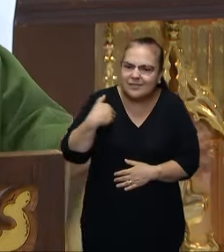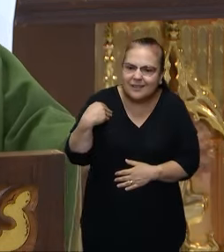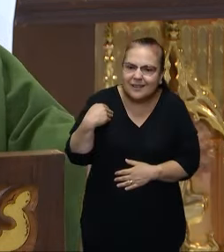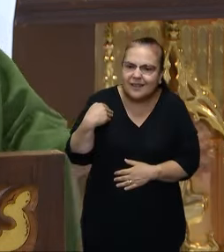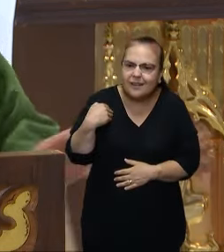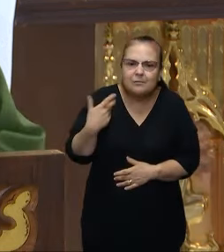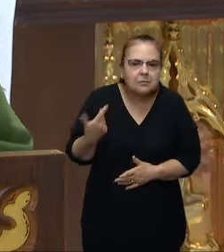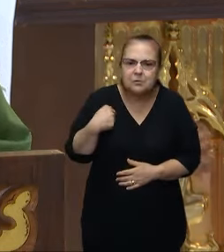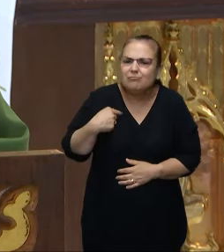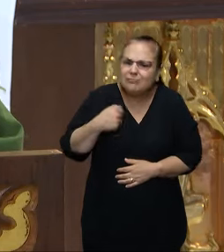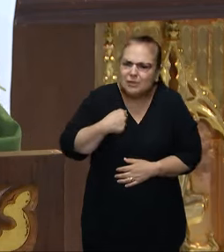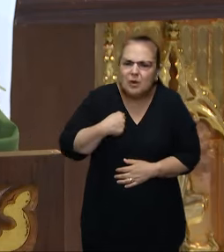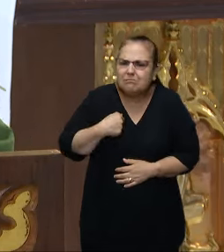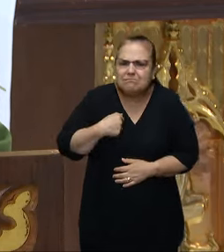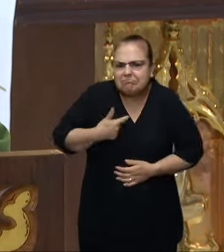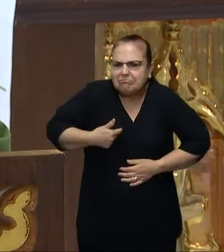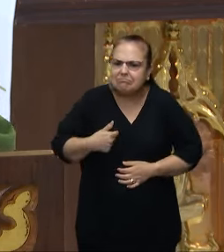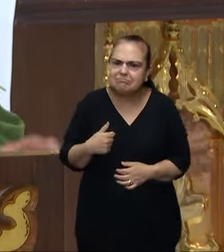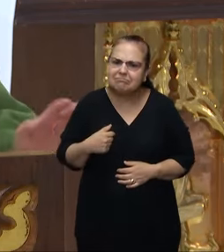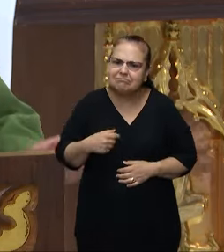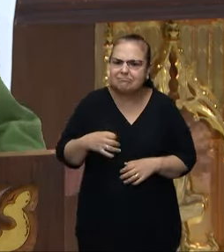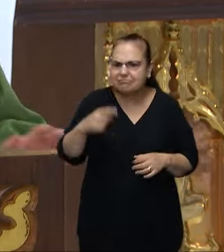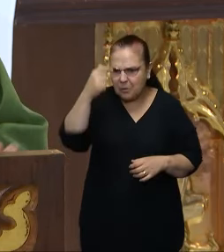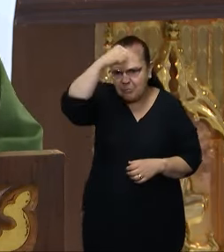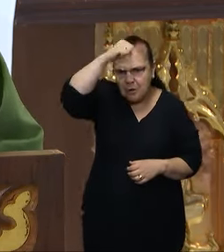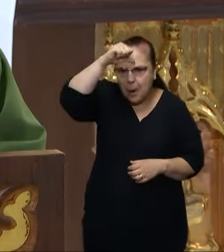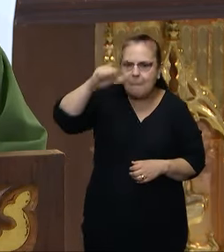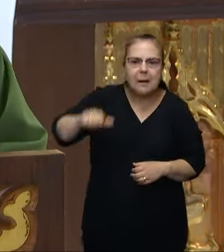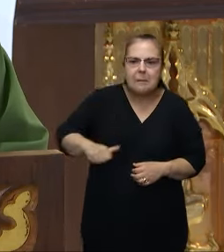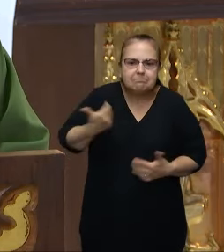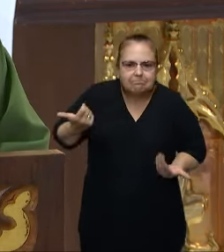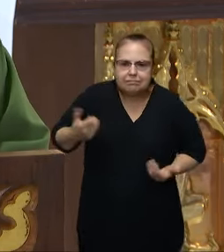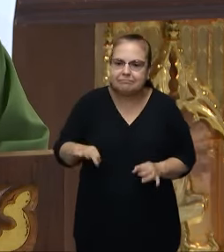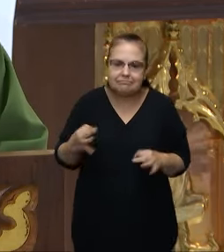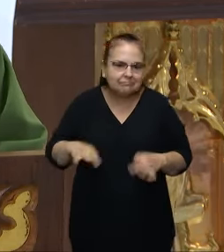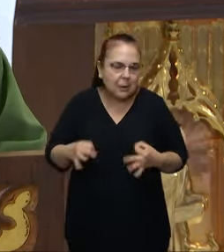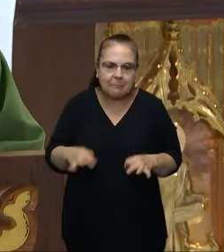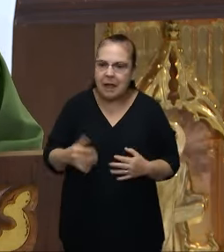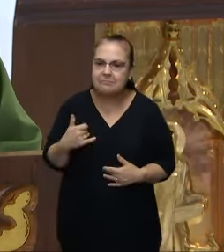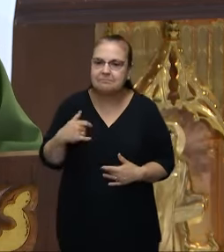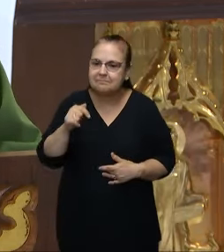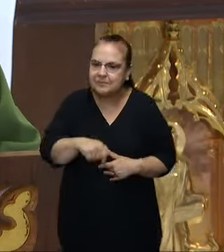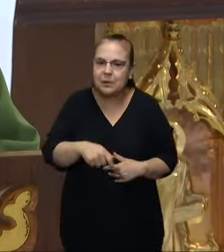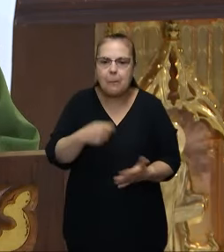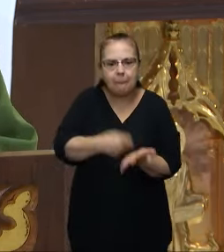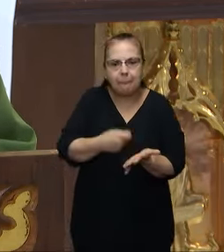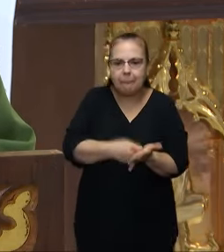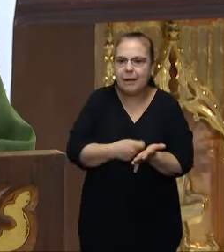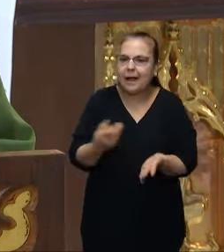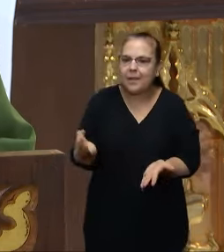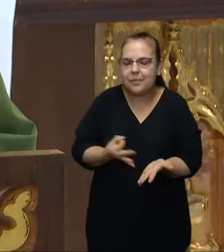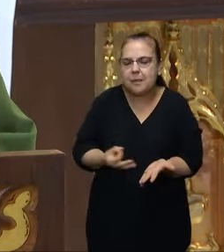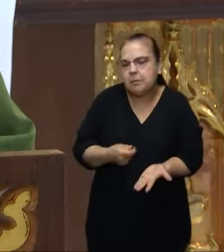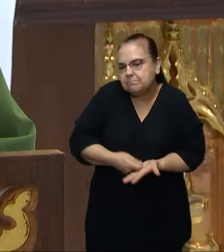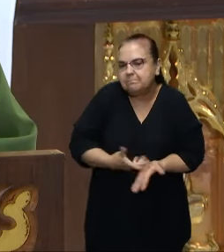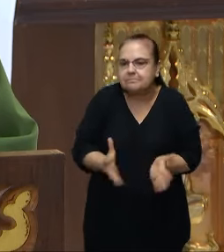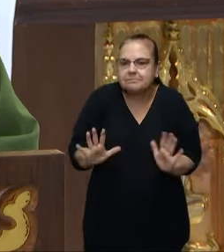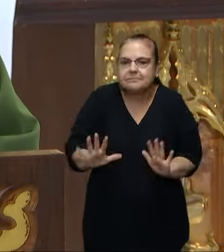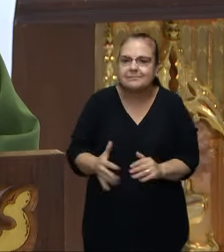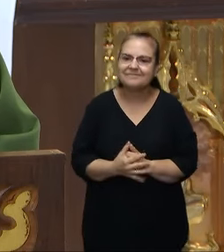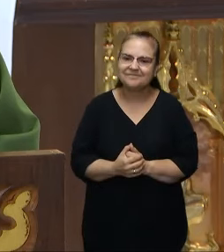como un ciudadano más como un hombre más de su tiempo pagar el impuesto que le